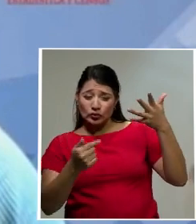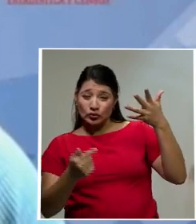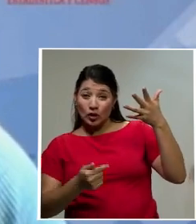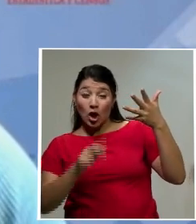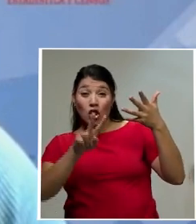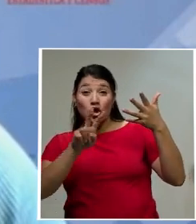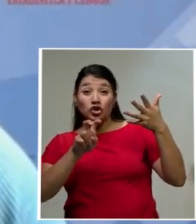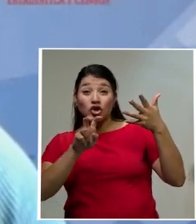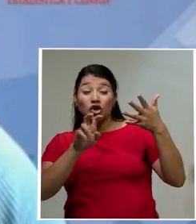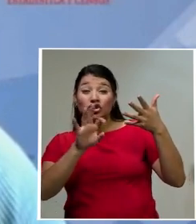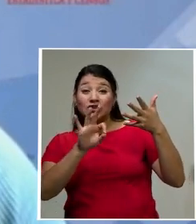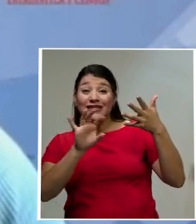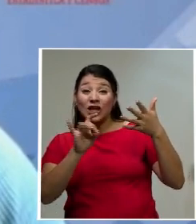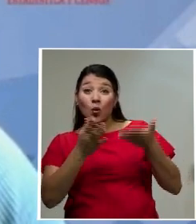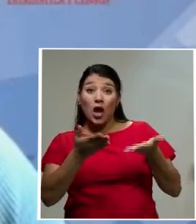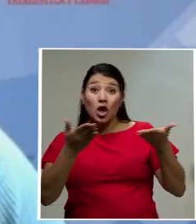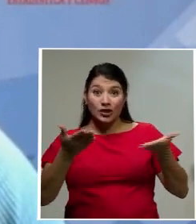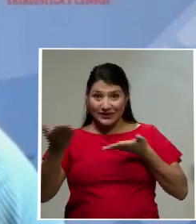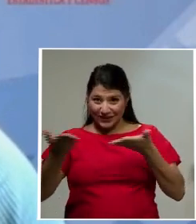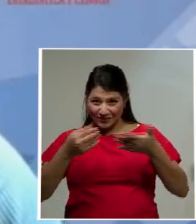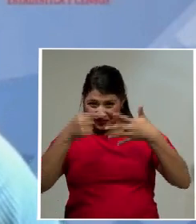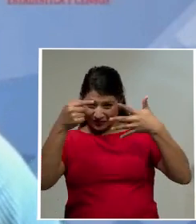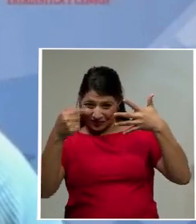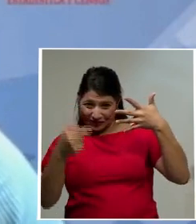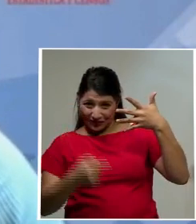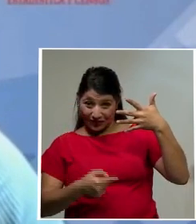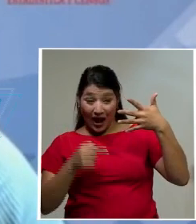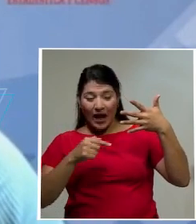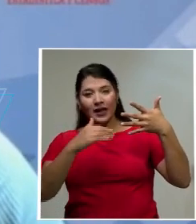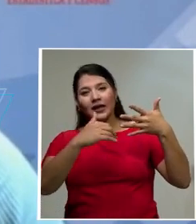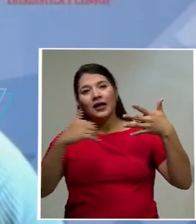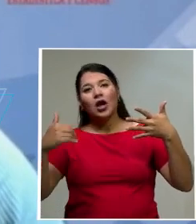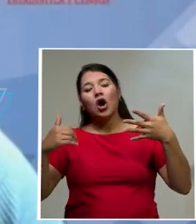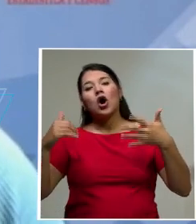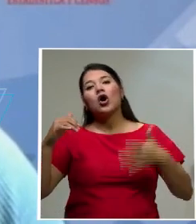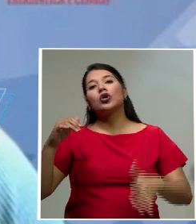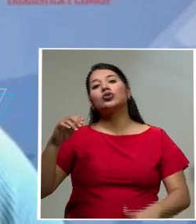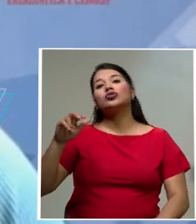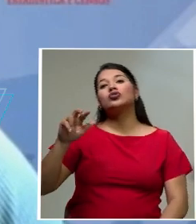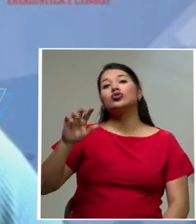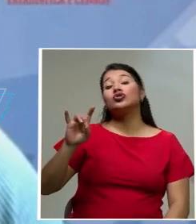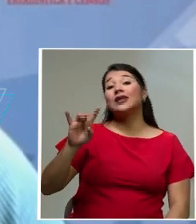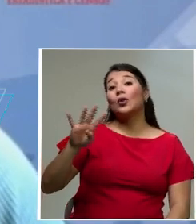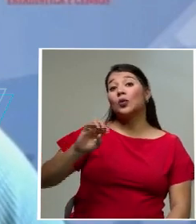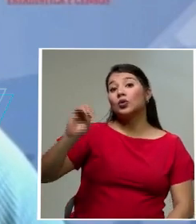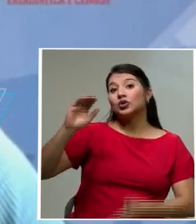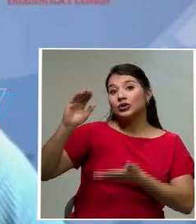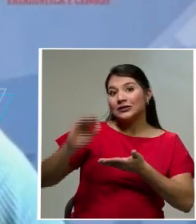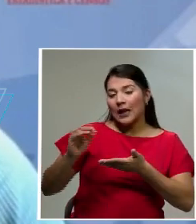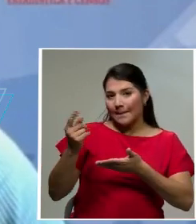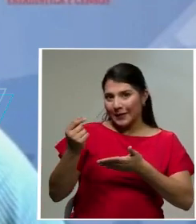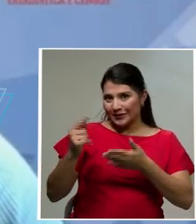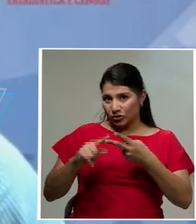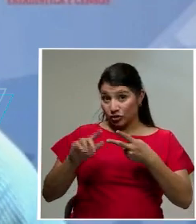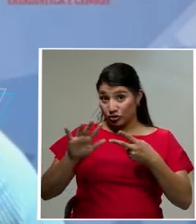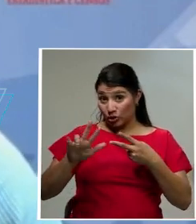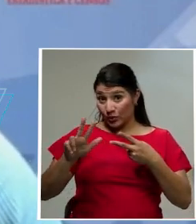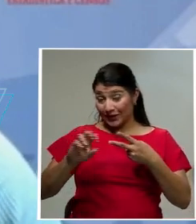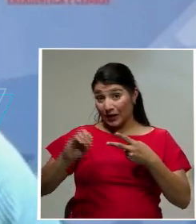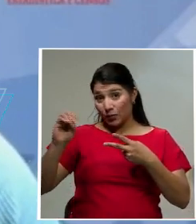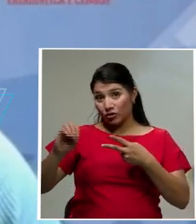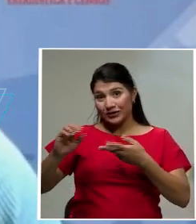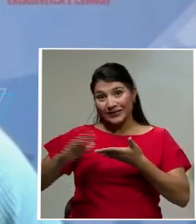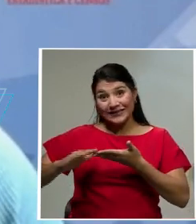servicios, un 34% disminuyó de precio, un 53% aumentó